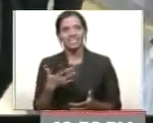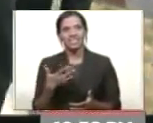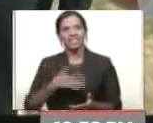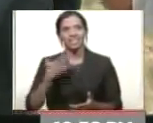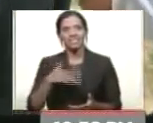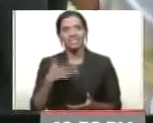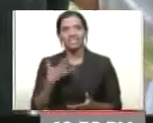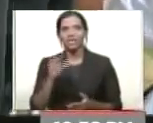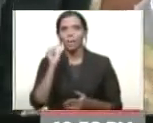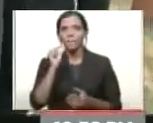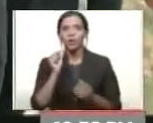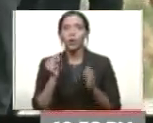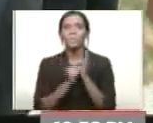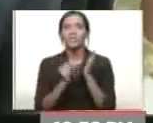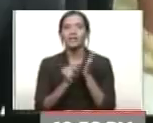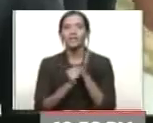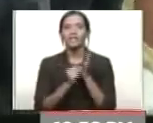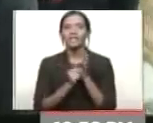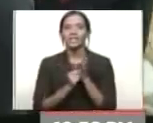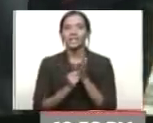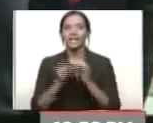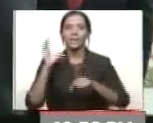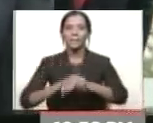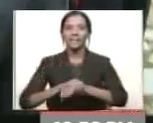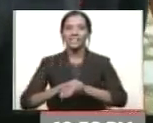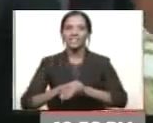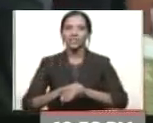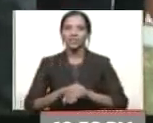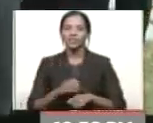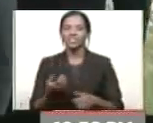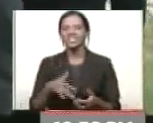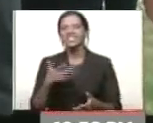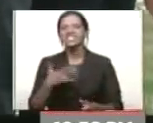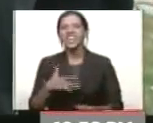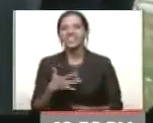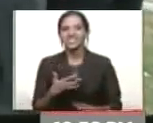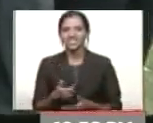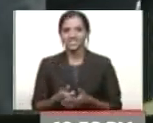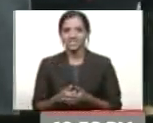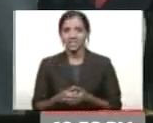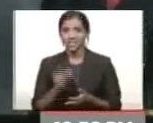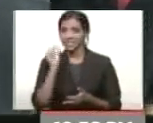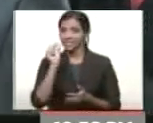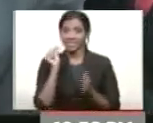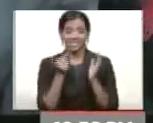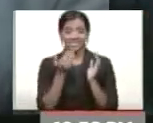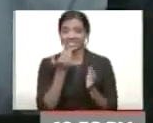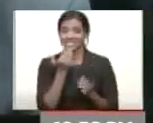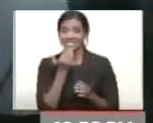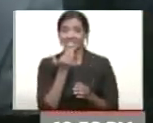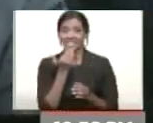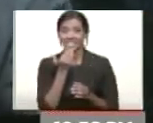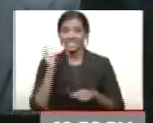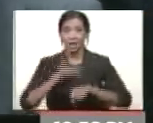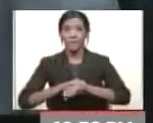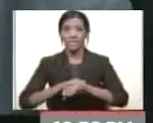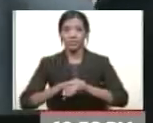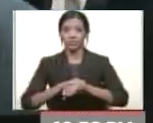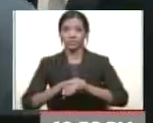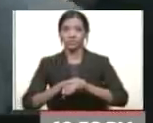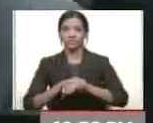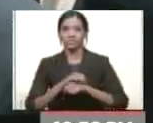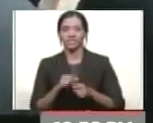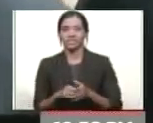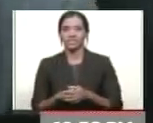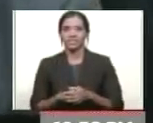¿qué se siente a pocos minutos de quedar en Ramo Verde, Garzambrano? Estás a pocos minutos de ir para Ramo Verde. ¿Qué pasó? Por favor.